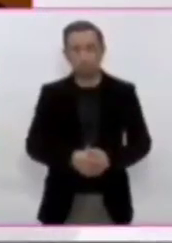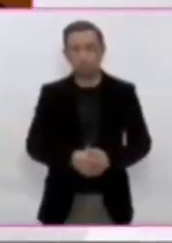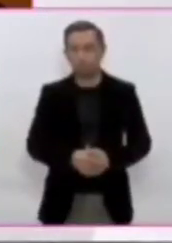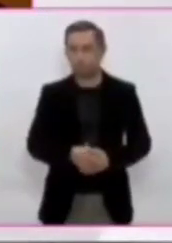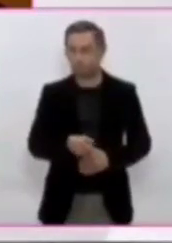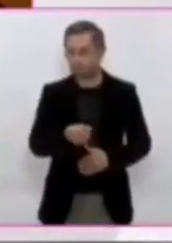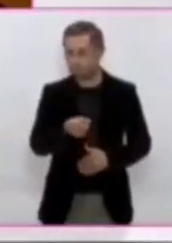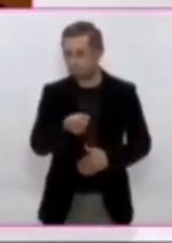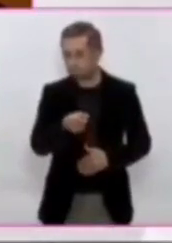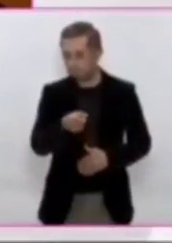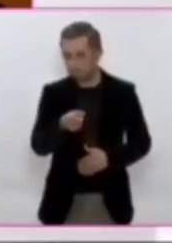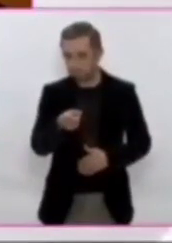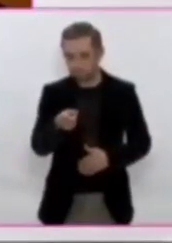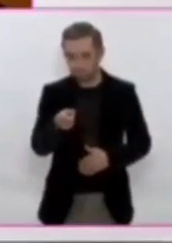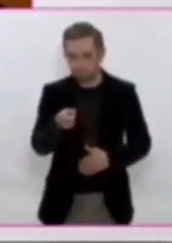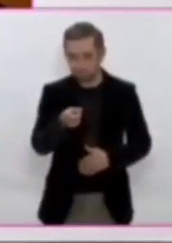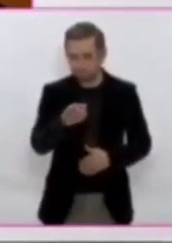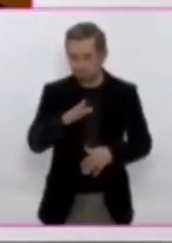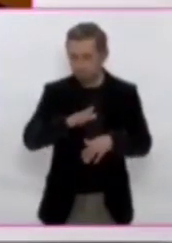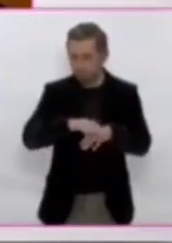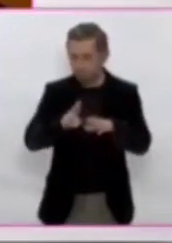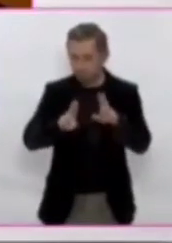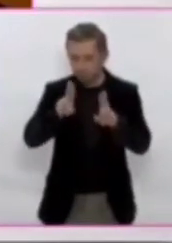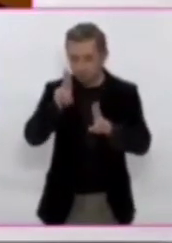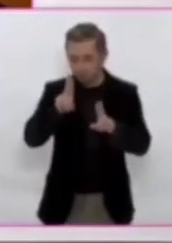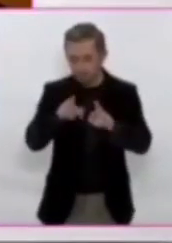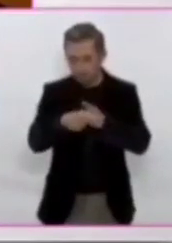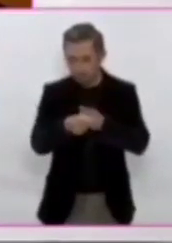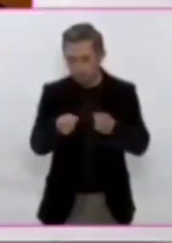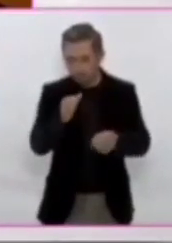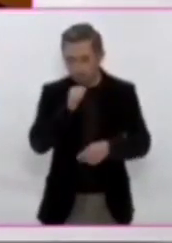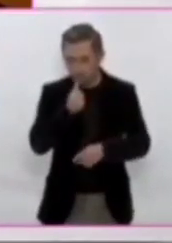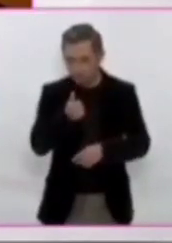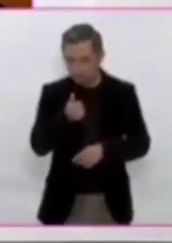Si no hay más intervenciones,